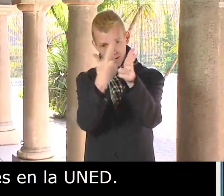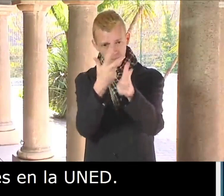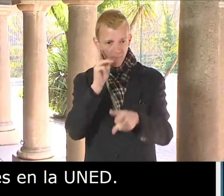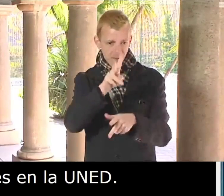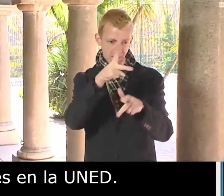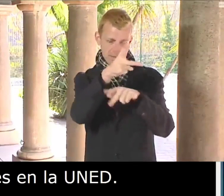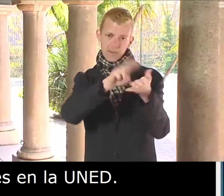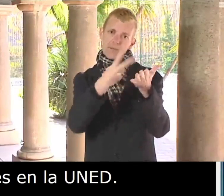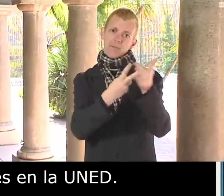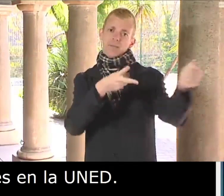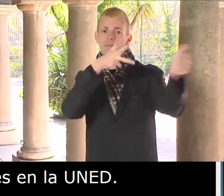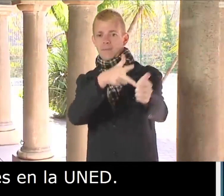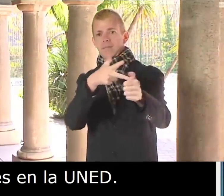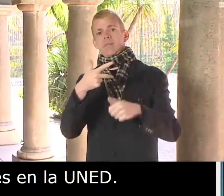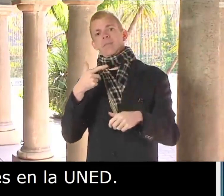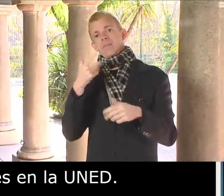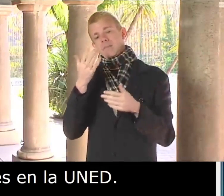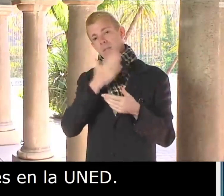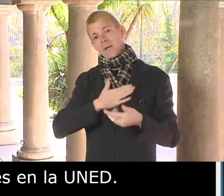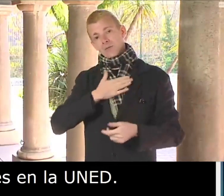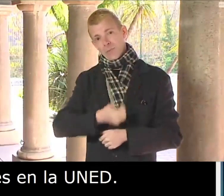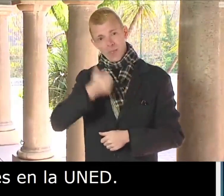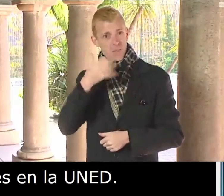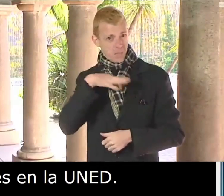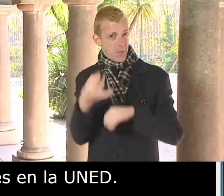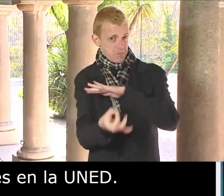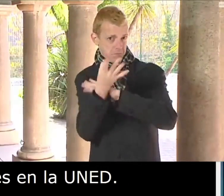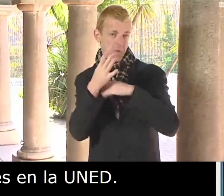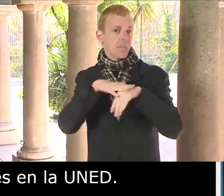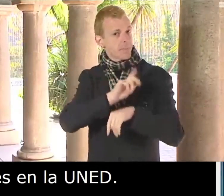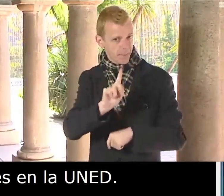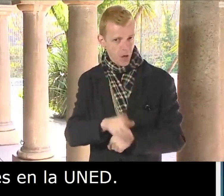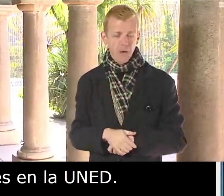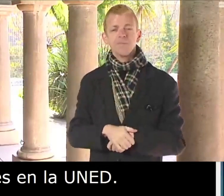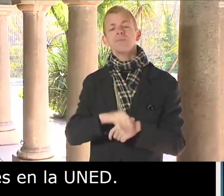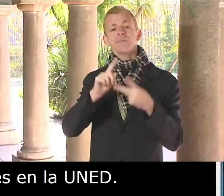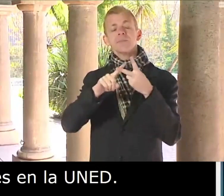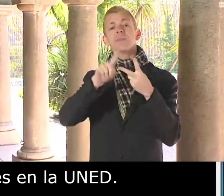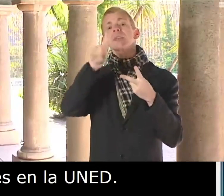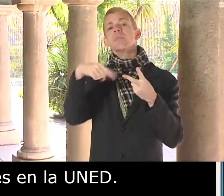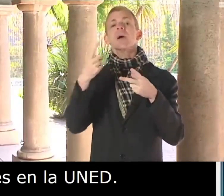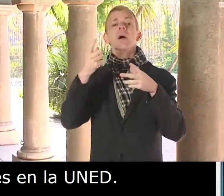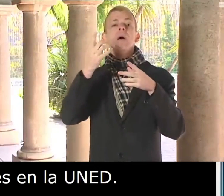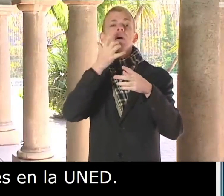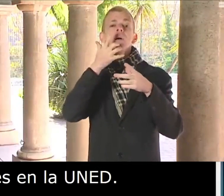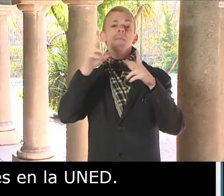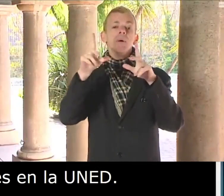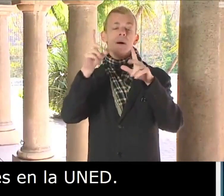presencial en el aula, así pueda seguir las clases a través de videoconferencia o de una plataforma online.